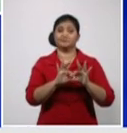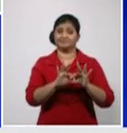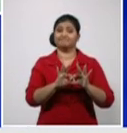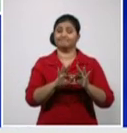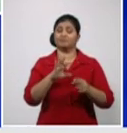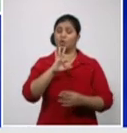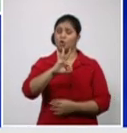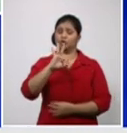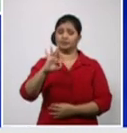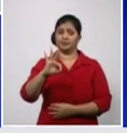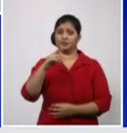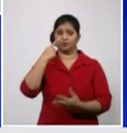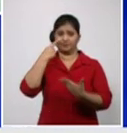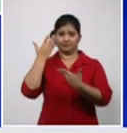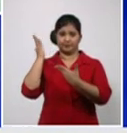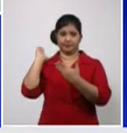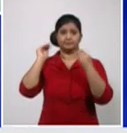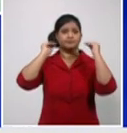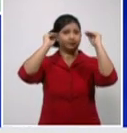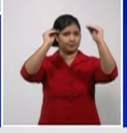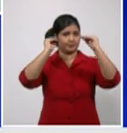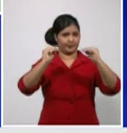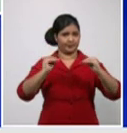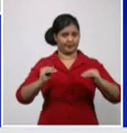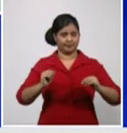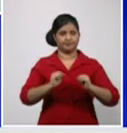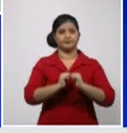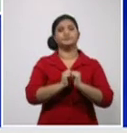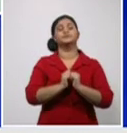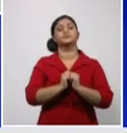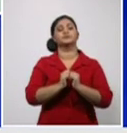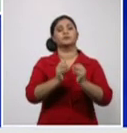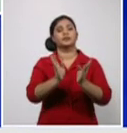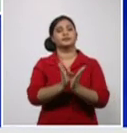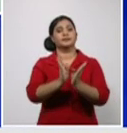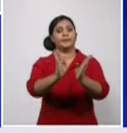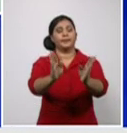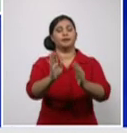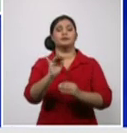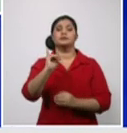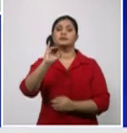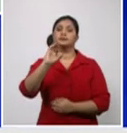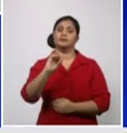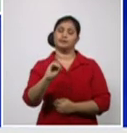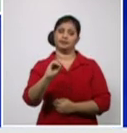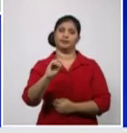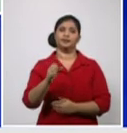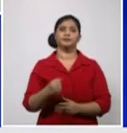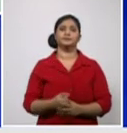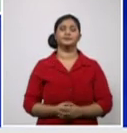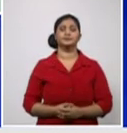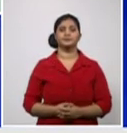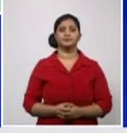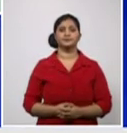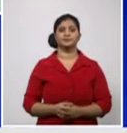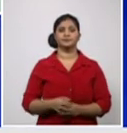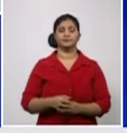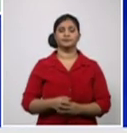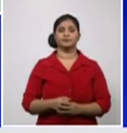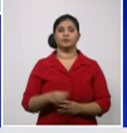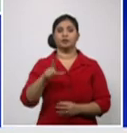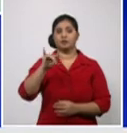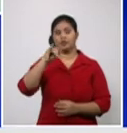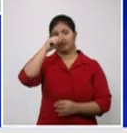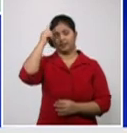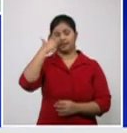autóctonos. San Miguel del Padrón con 60 casos autóctonos. La Lisa 46, 10